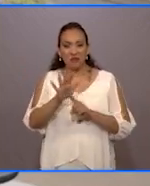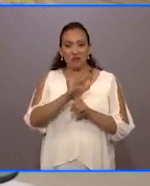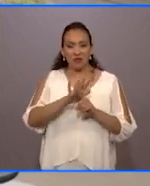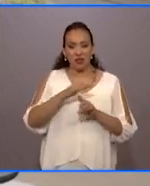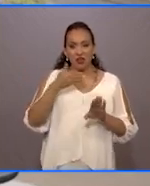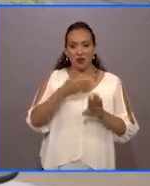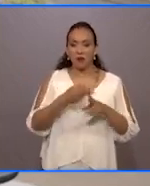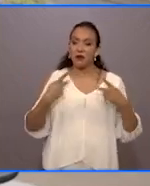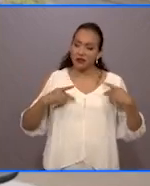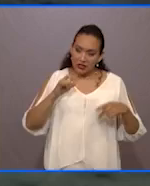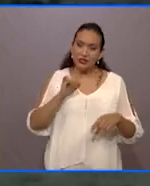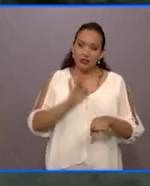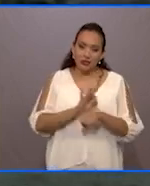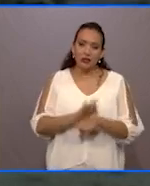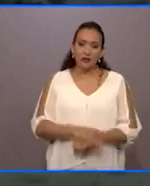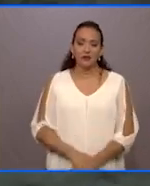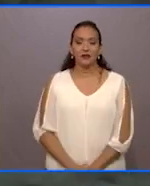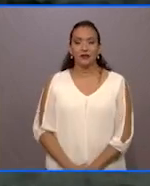derechos humanos.